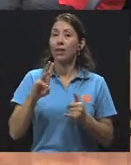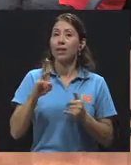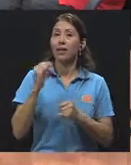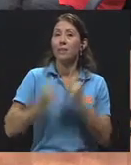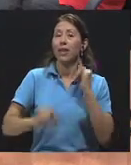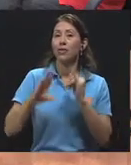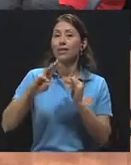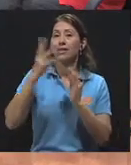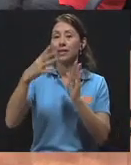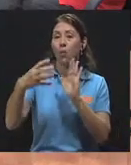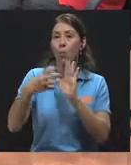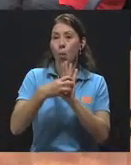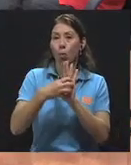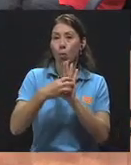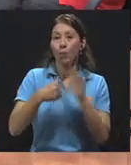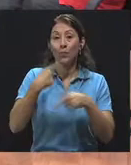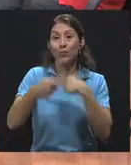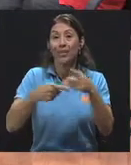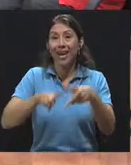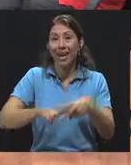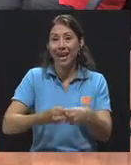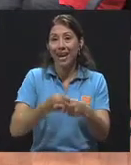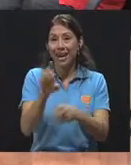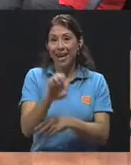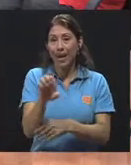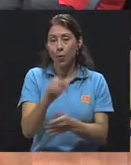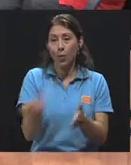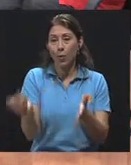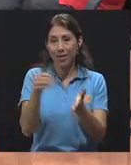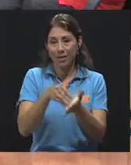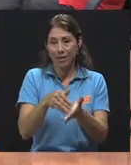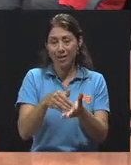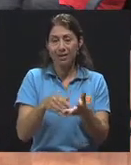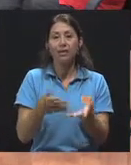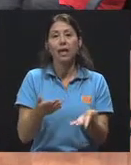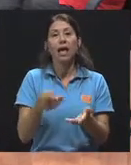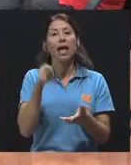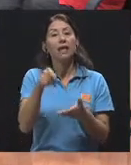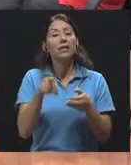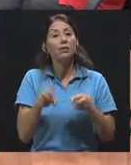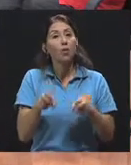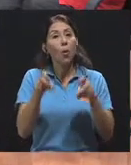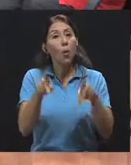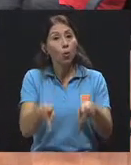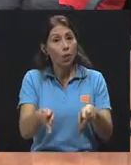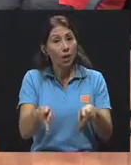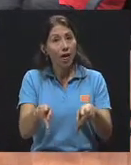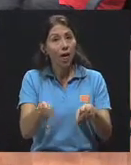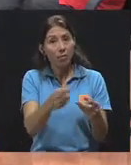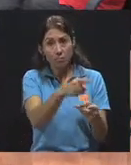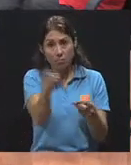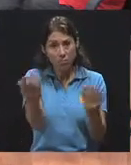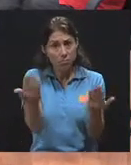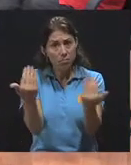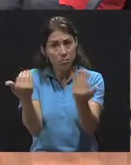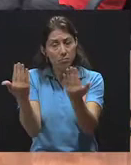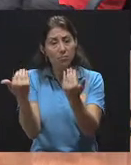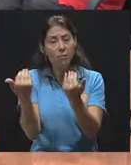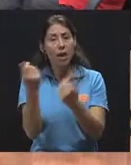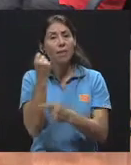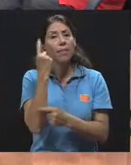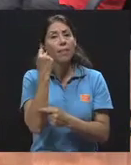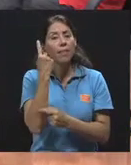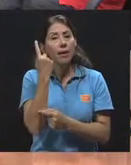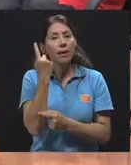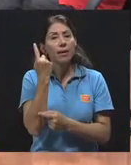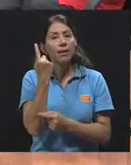terminando el sexto módulo y volvemos a arrancar en enero, es una oportunidad, digamos, para la gente que nos pueda escuchar de acercarse